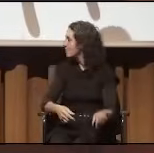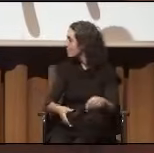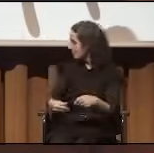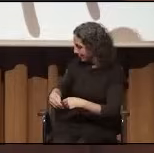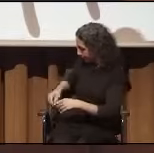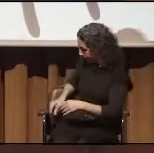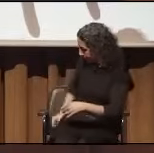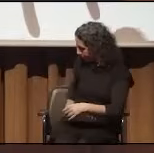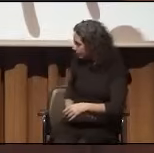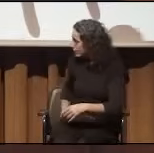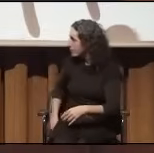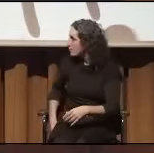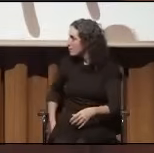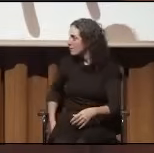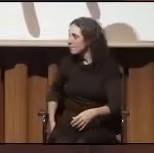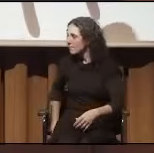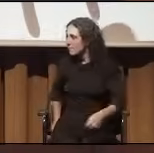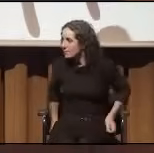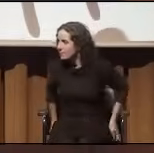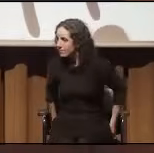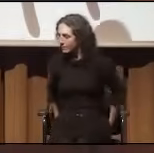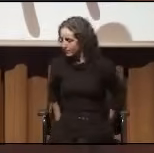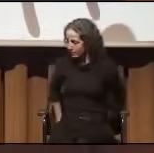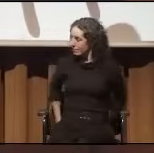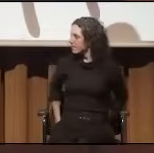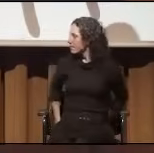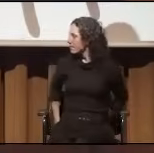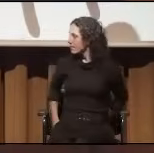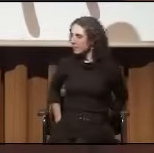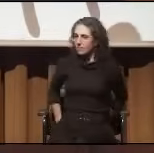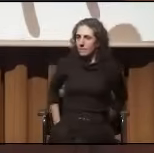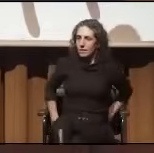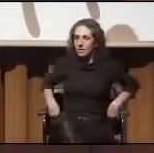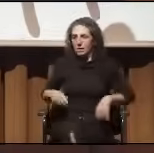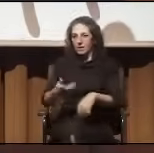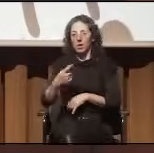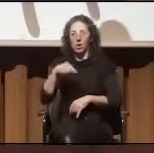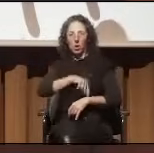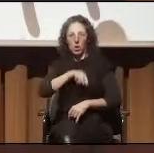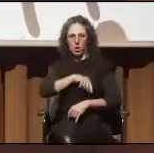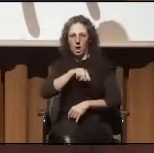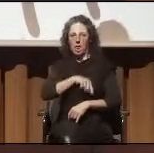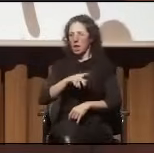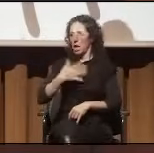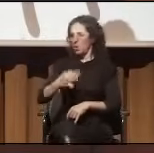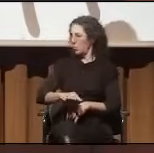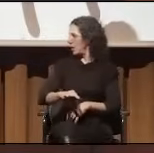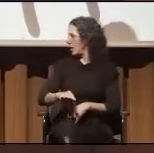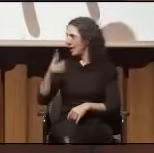Experimentar conciencia en otros momentos, aparte del momento de morir, ¿verdad? Yo creo que ahora estamos conscientes la mayoría, ¿no? ¿Alguno se habrá